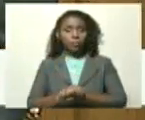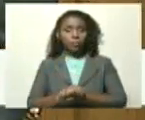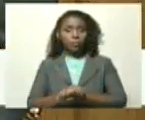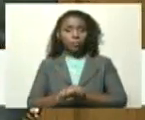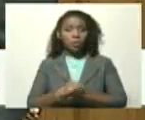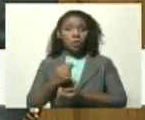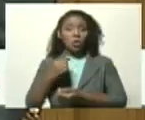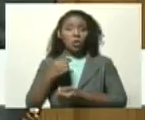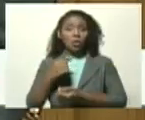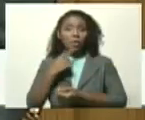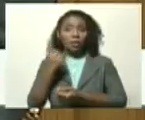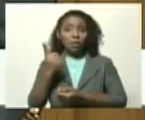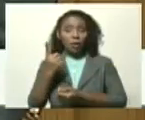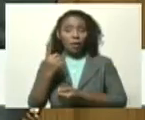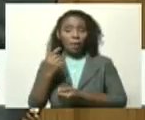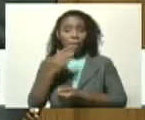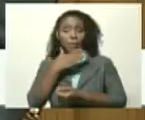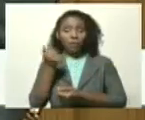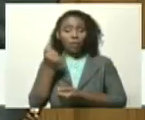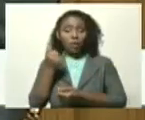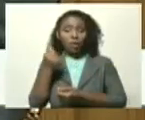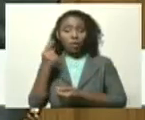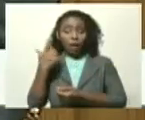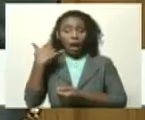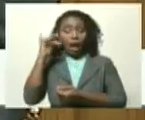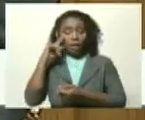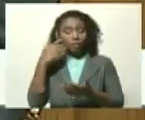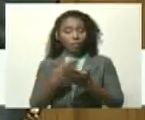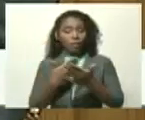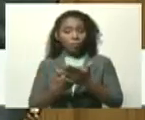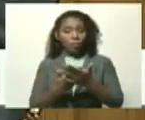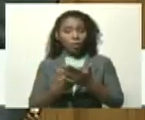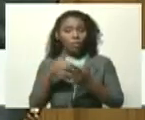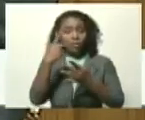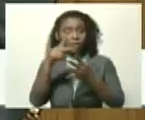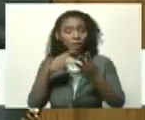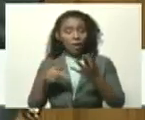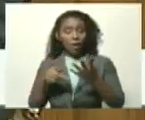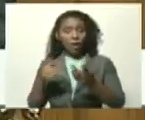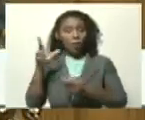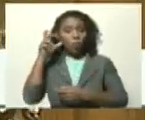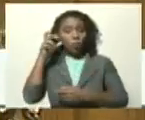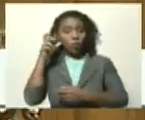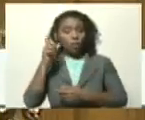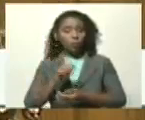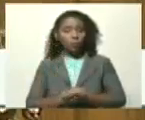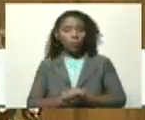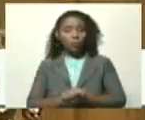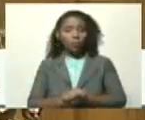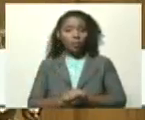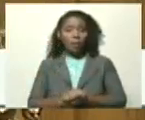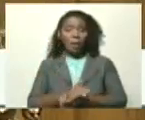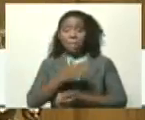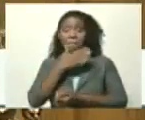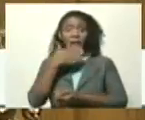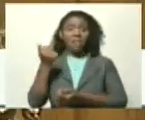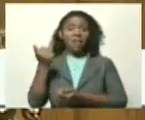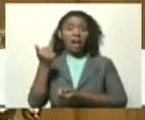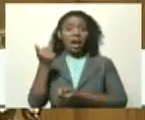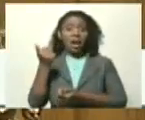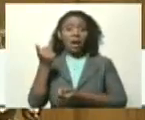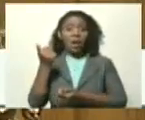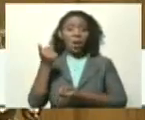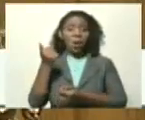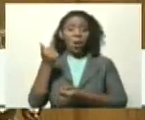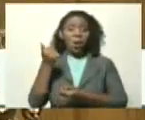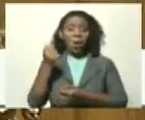prefiero, lo dijo, tenemos el testimonio de varios periodistas que lo escucharon, prefiero la monarquía de